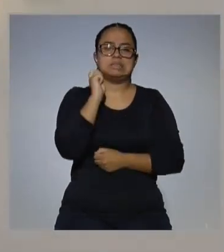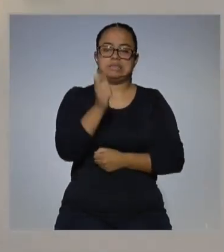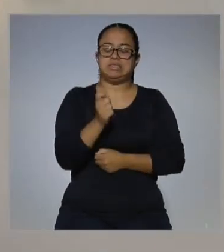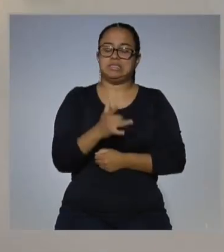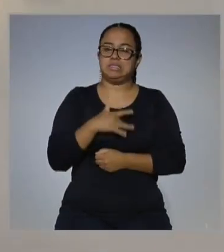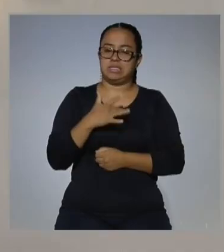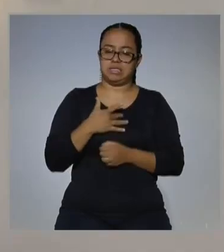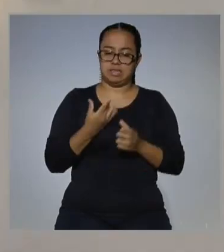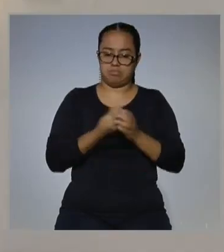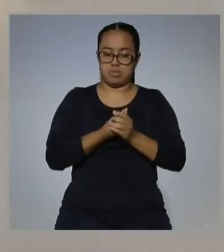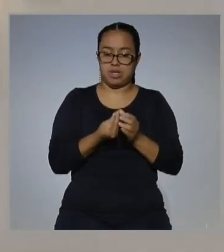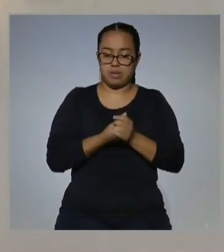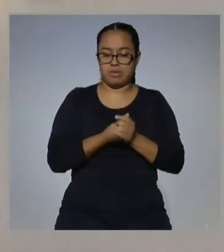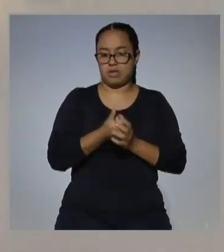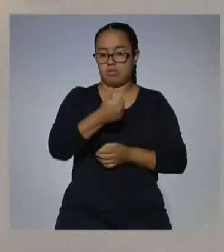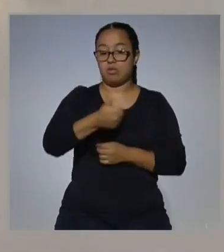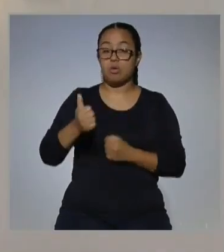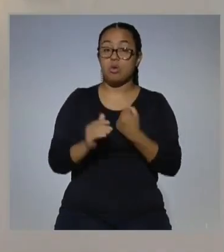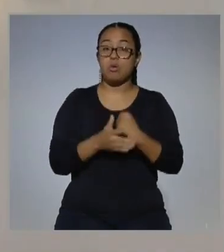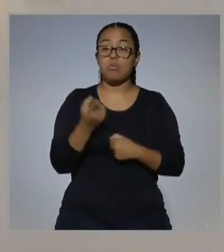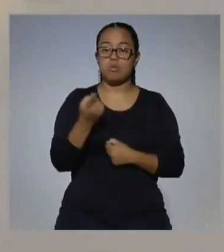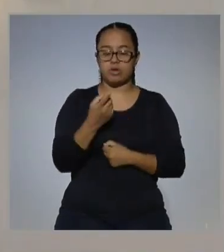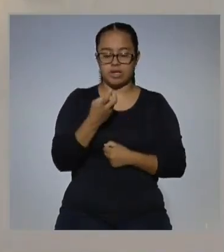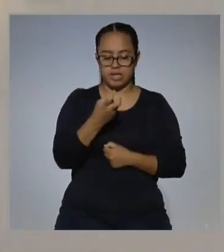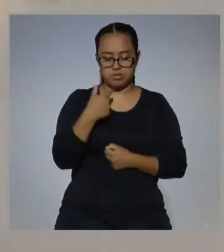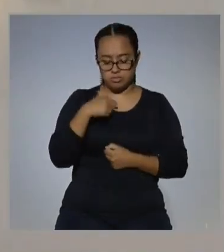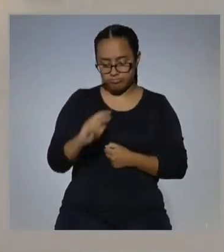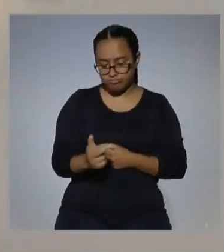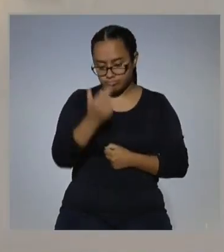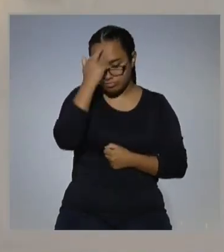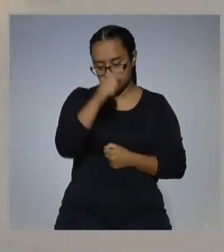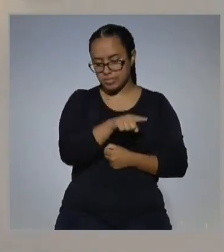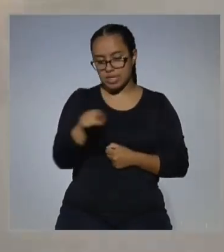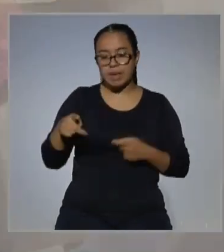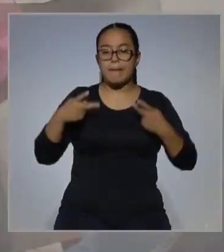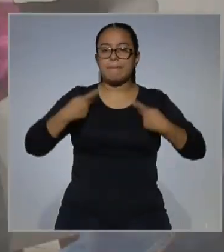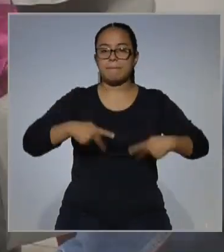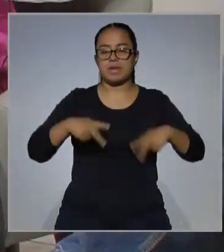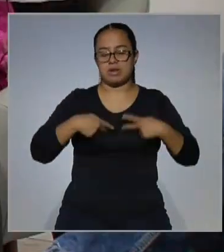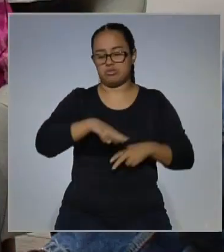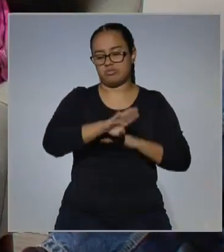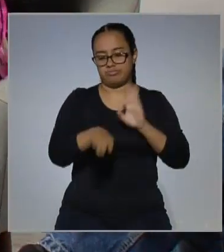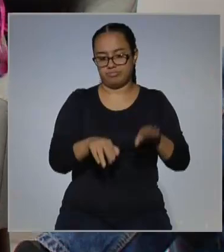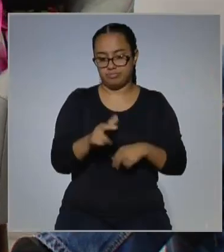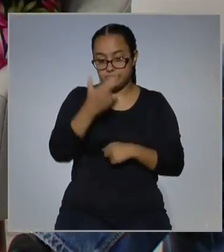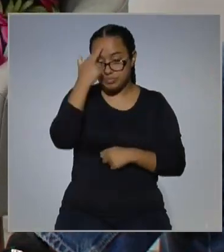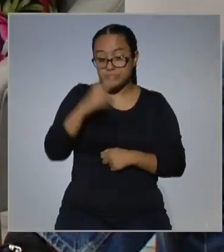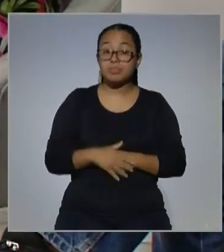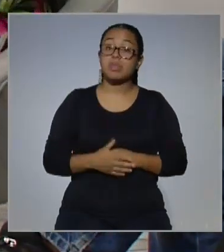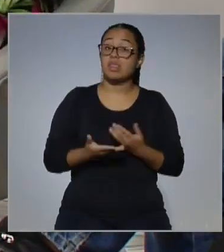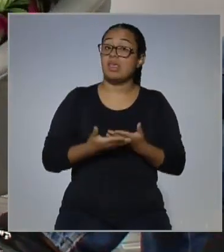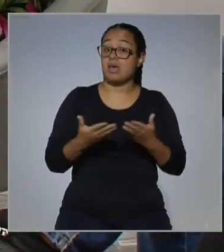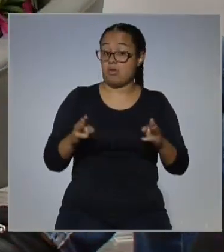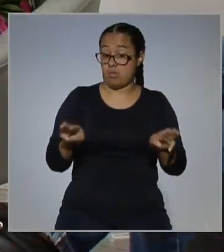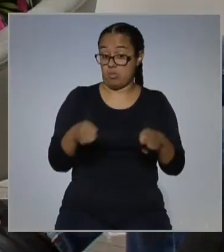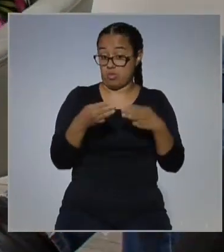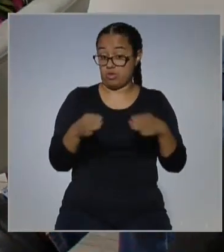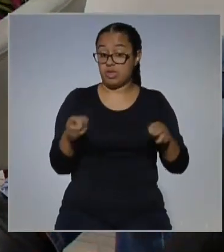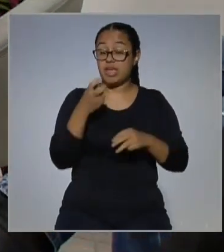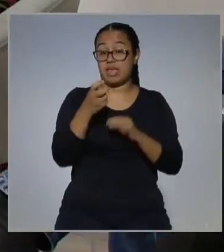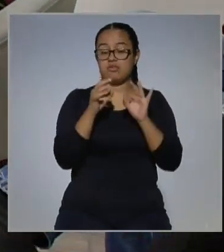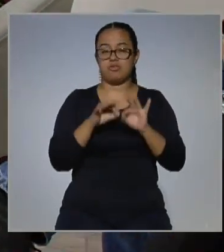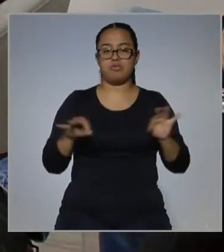¿no? Porque finalmente ahí están presentes tus seres queridos. Ahora lo que veíamos, la música también es parte importante de